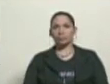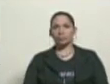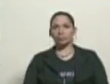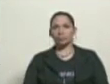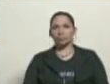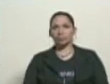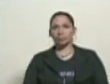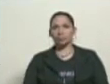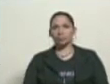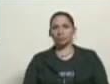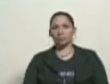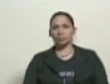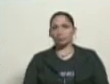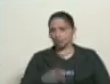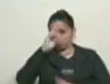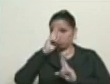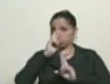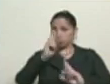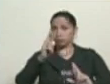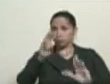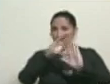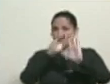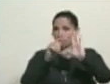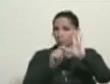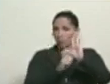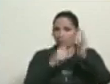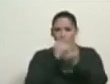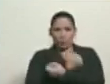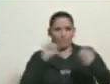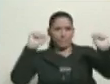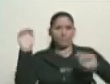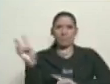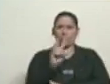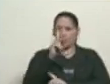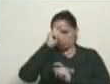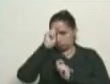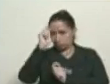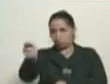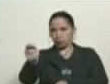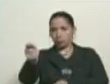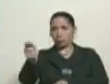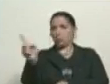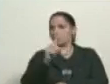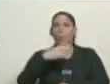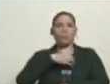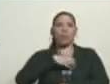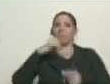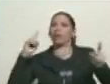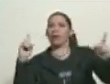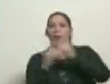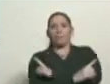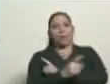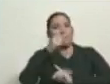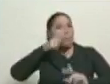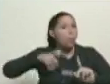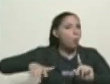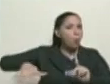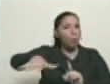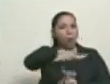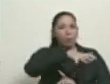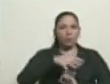el texto constitucional. La soberanía de Venezuela reside intransferiblemente en el pueblo.